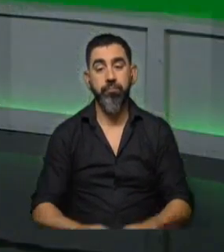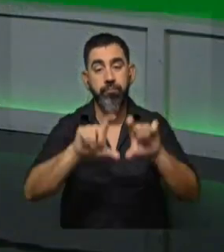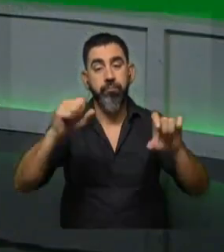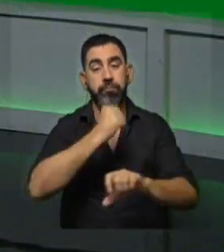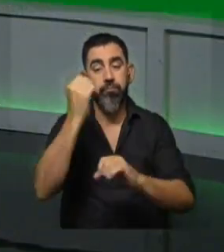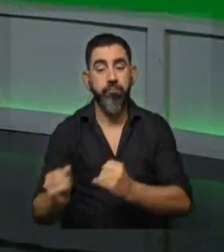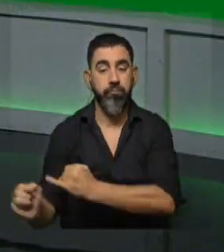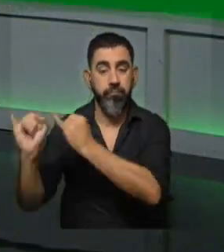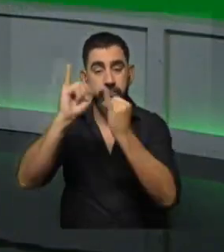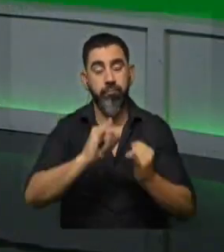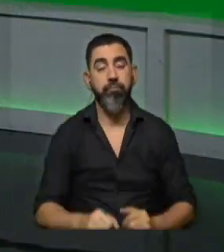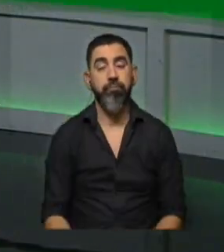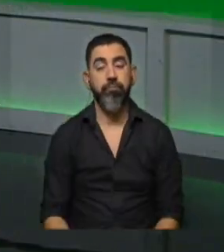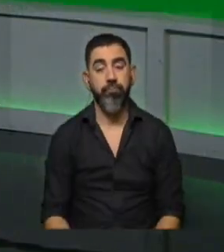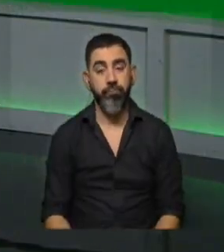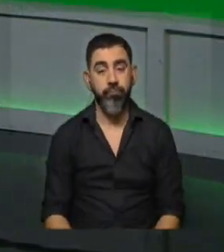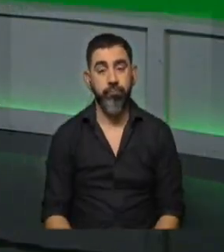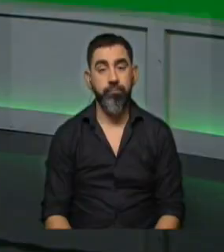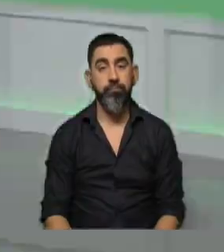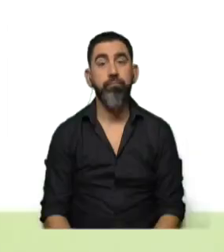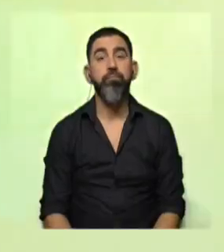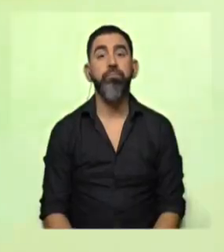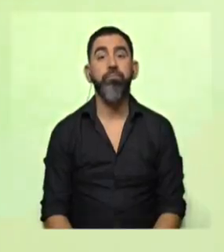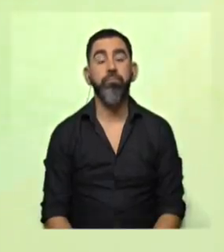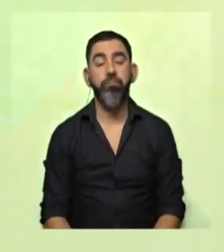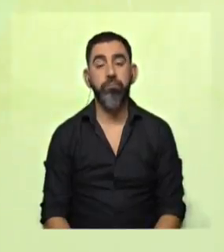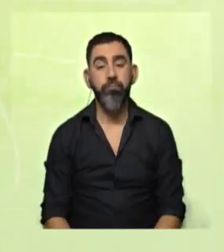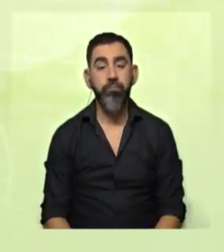vamos ahora otros títulos que se están desarrollando a esta hora